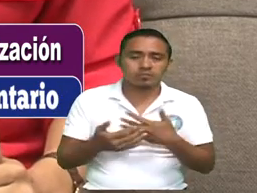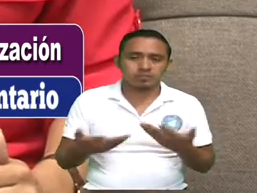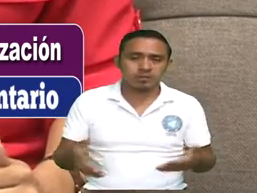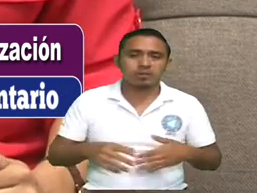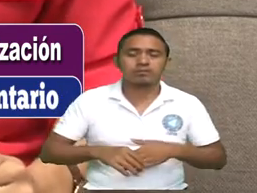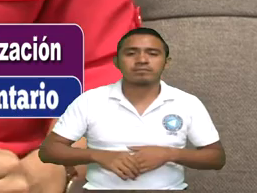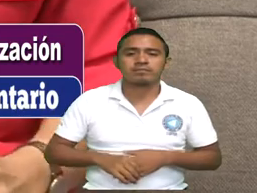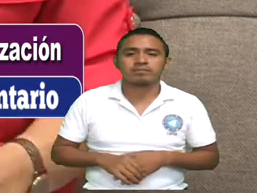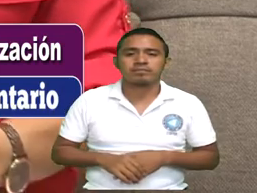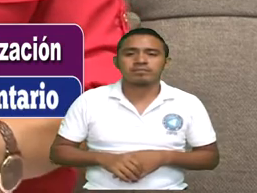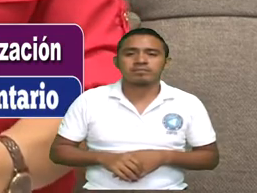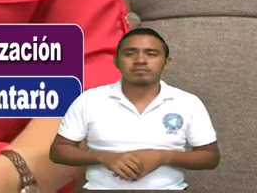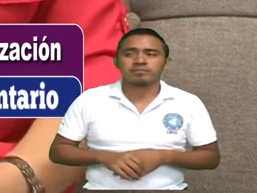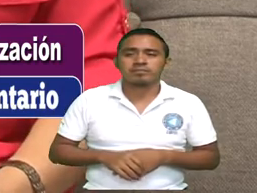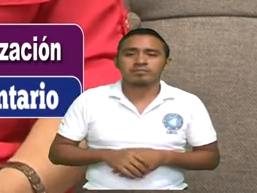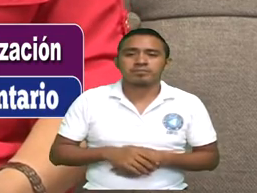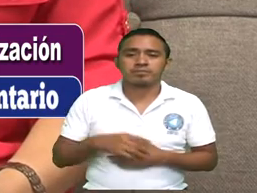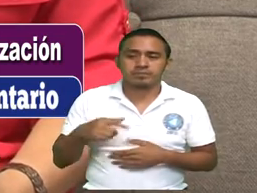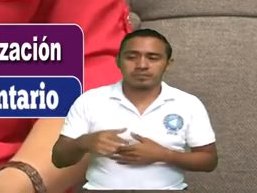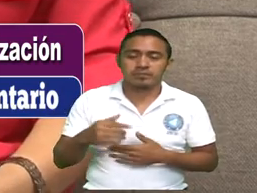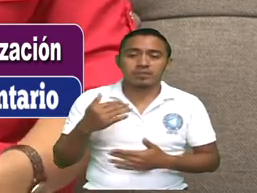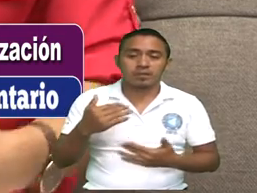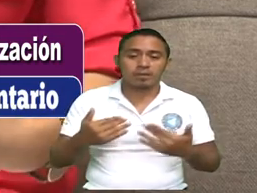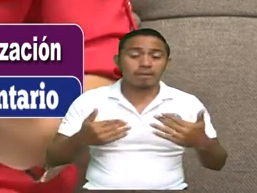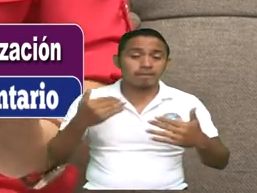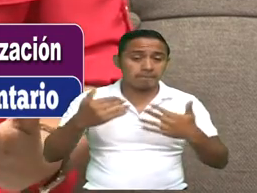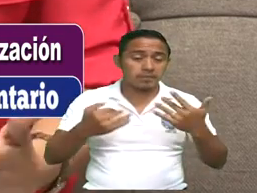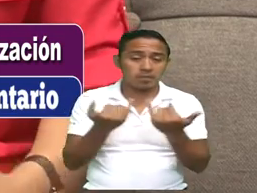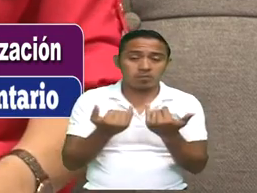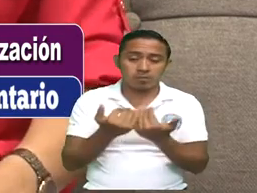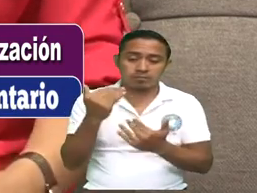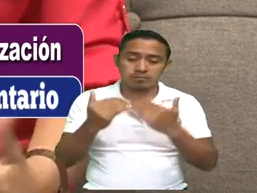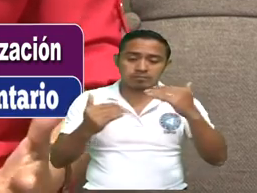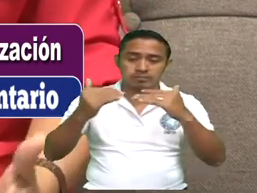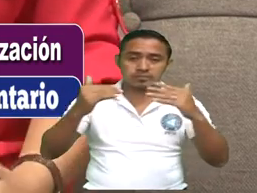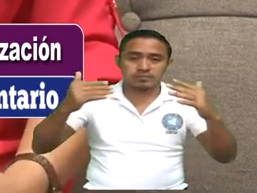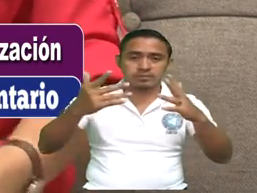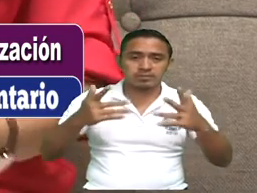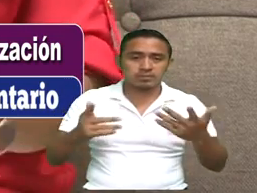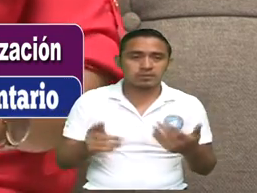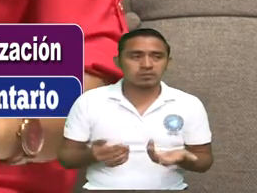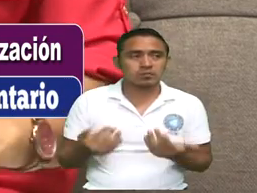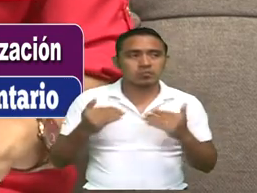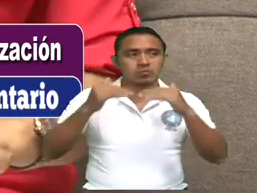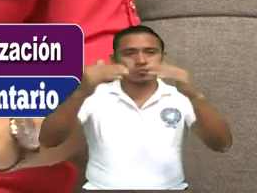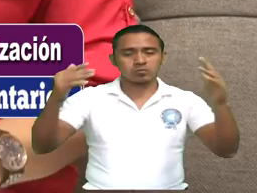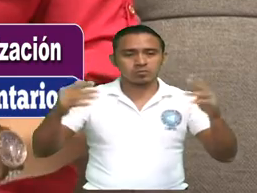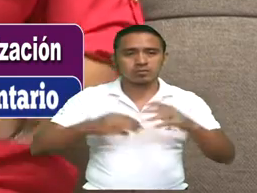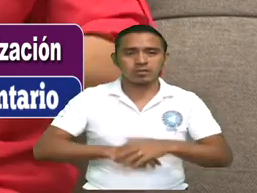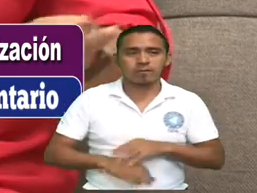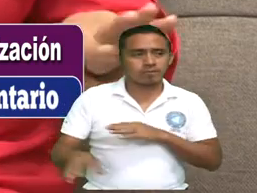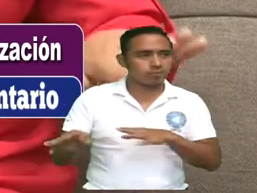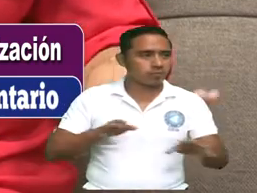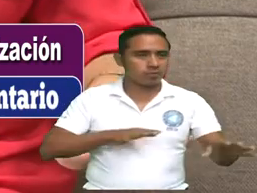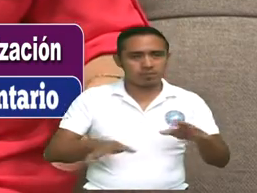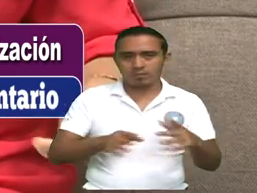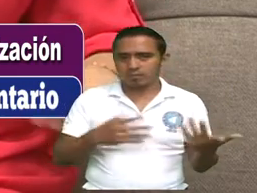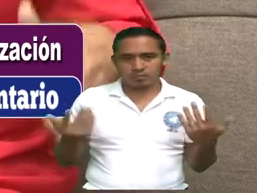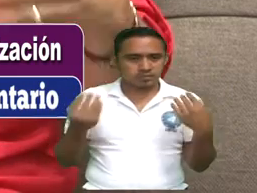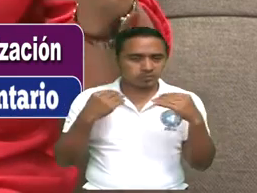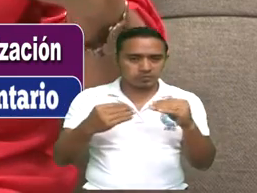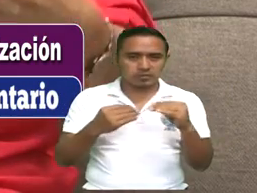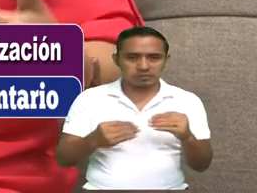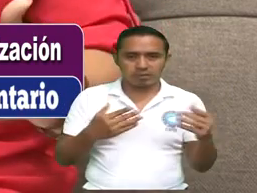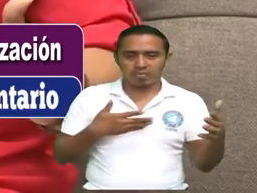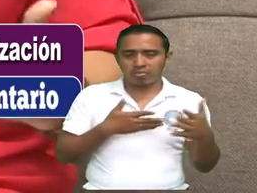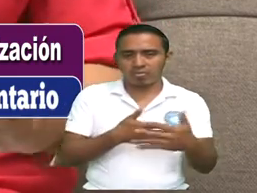de que nos vayamos acorde a los avances del mundo. No podemos seguir nosotros con una educación rezagada. Y